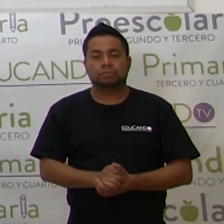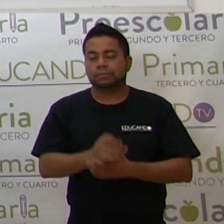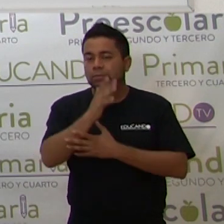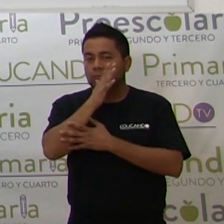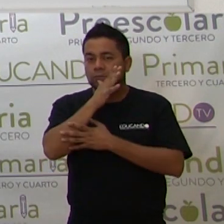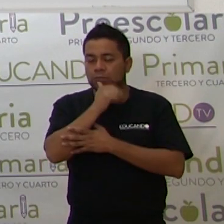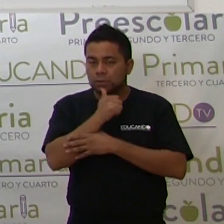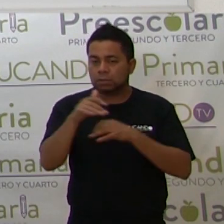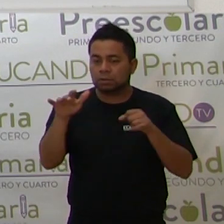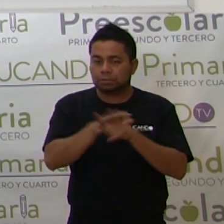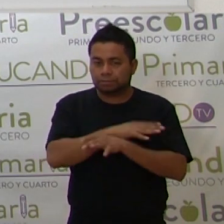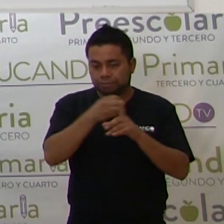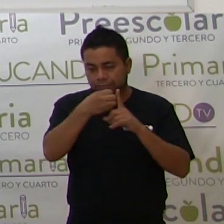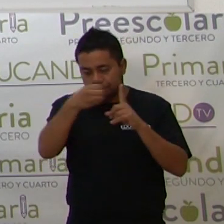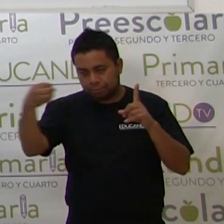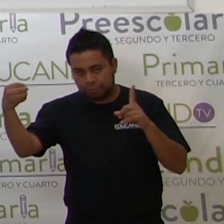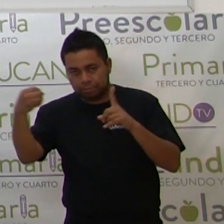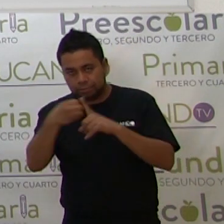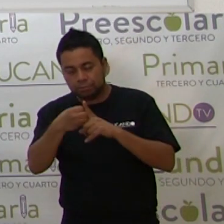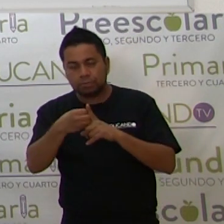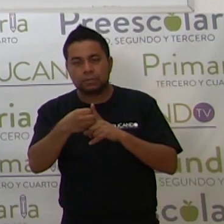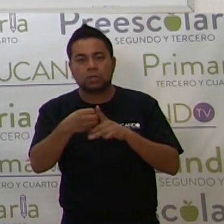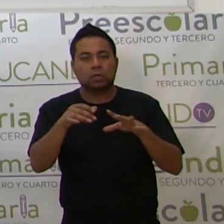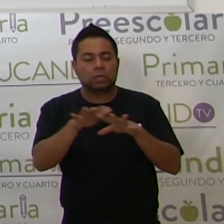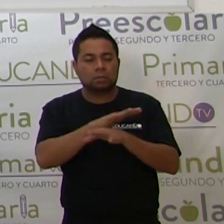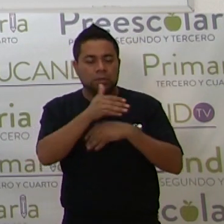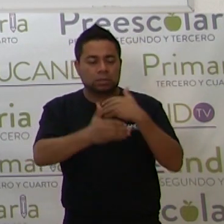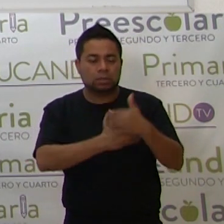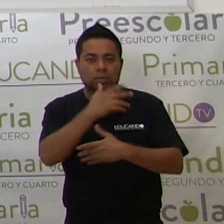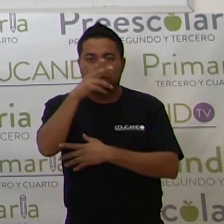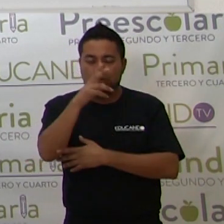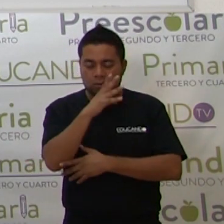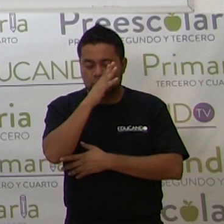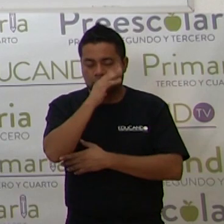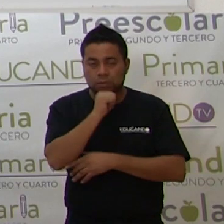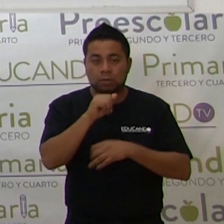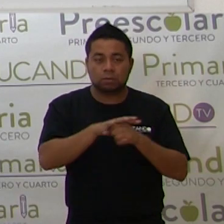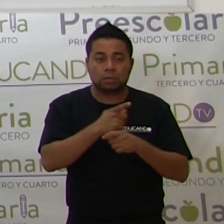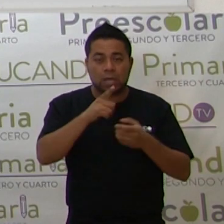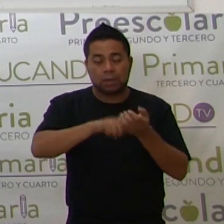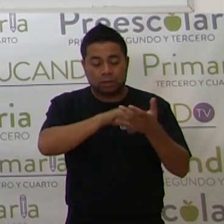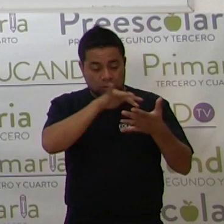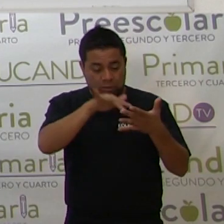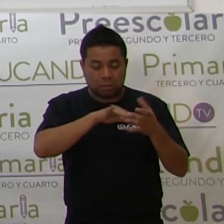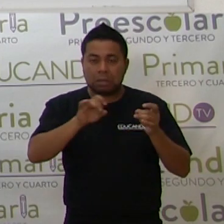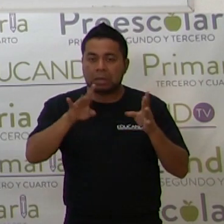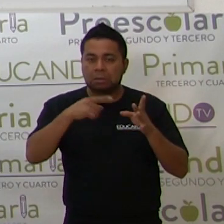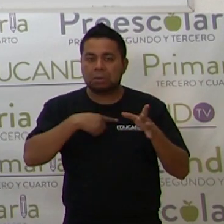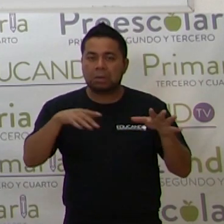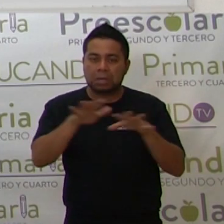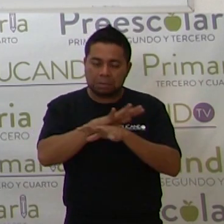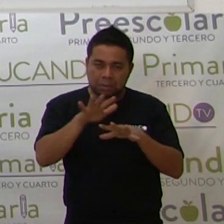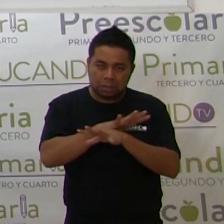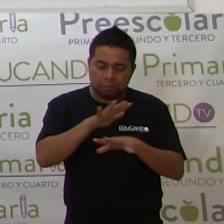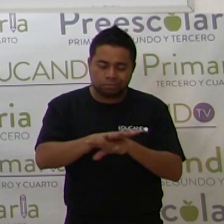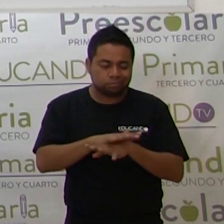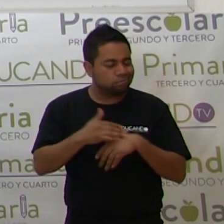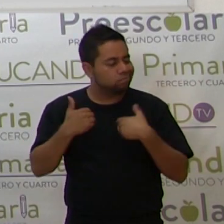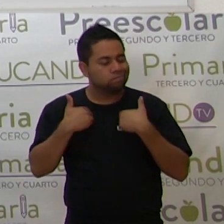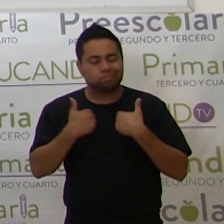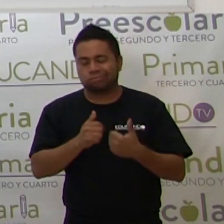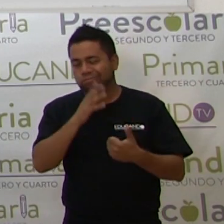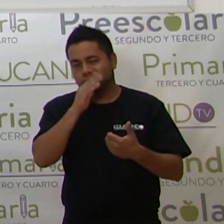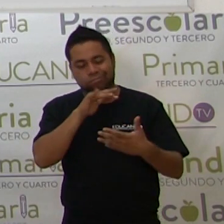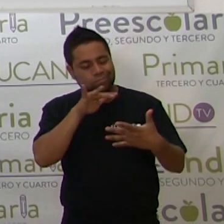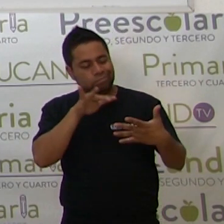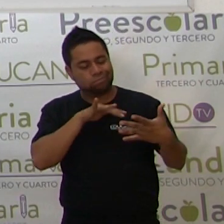alterar el orden cronológico, porque en nuestro texto, si alteramos el orden cronológico, no va a ser entendible para